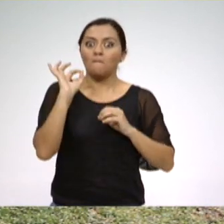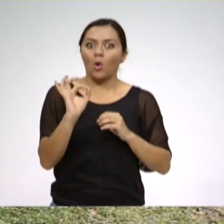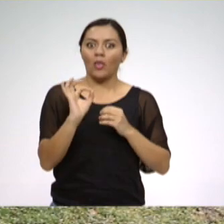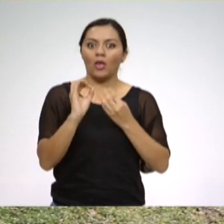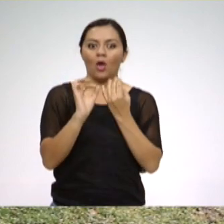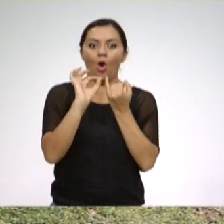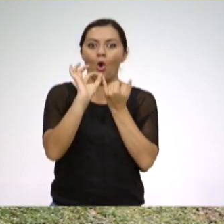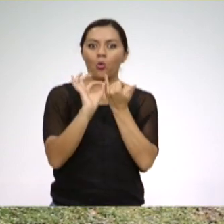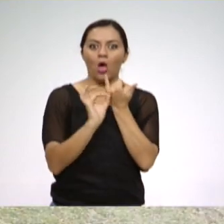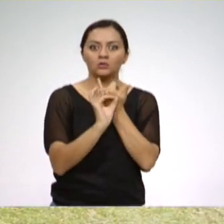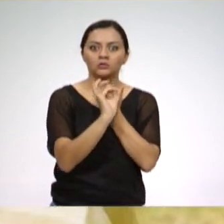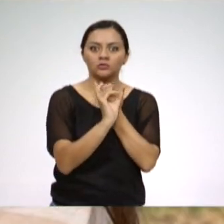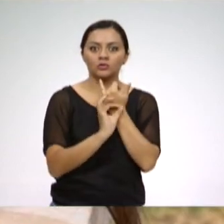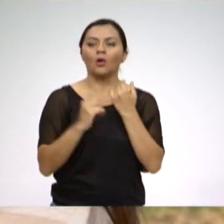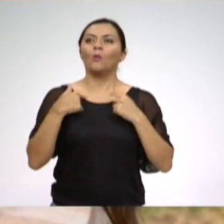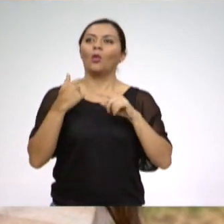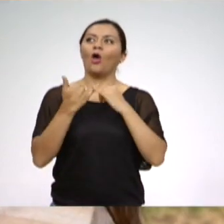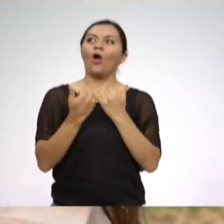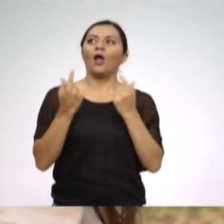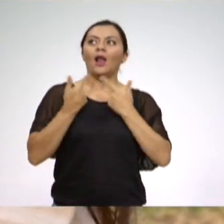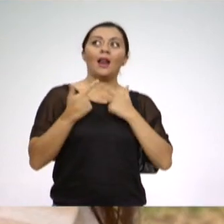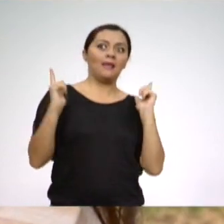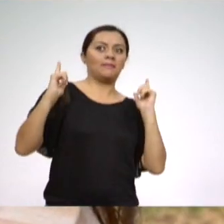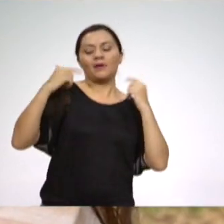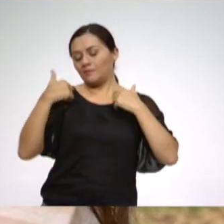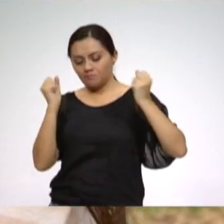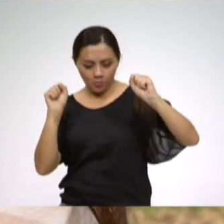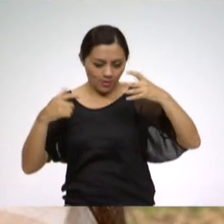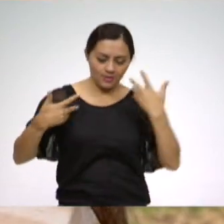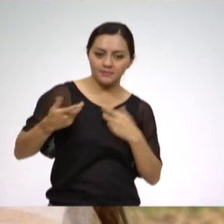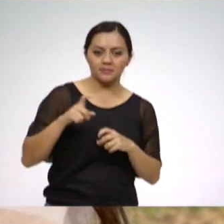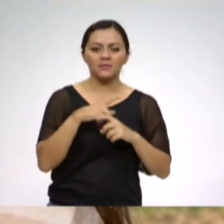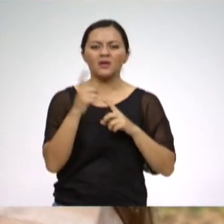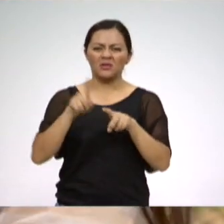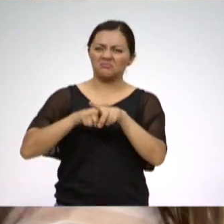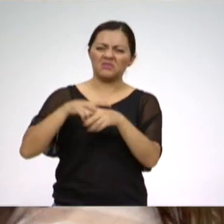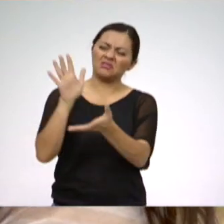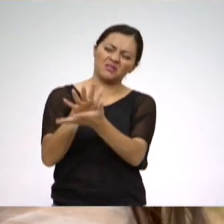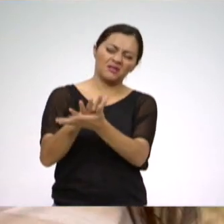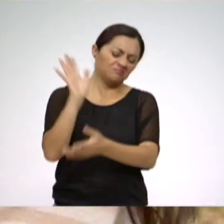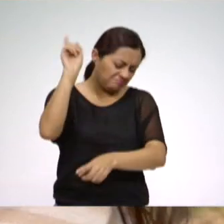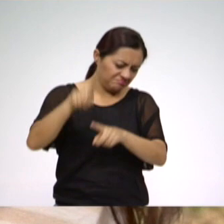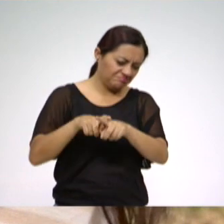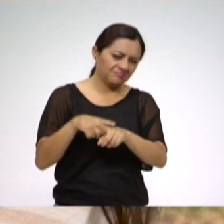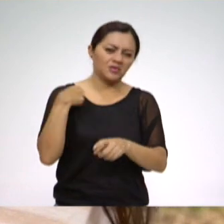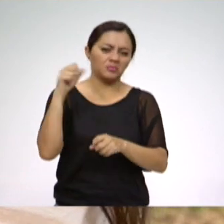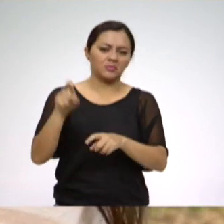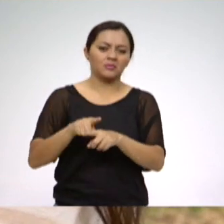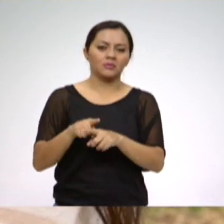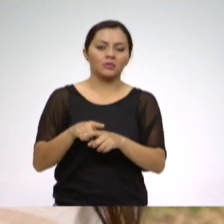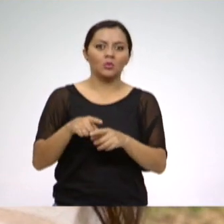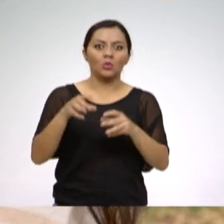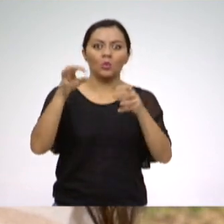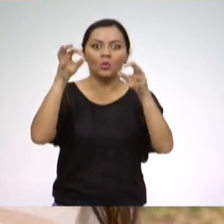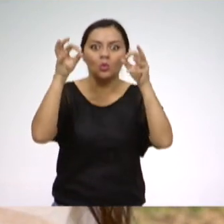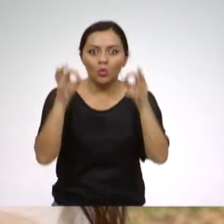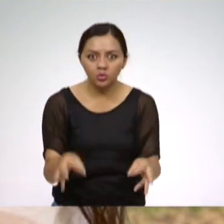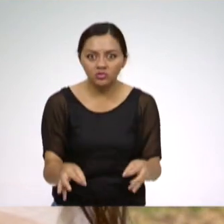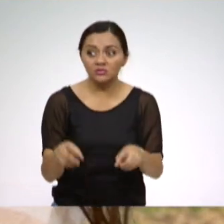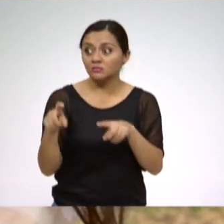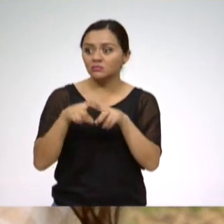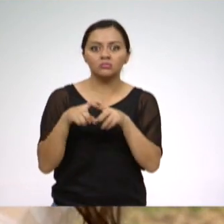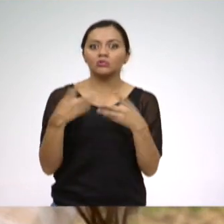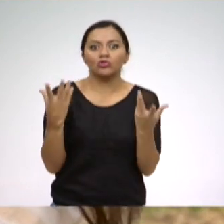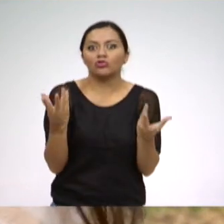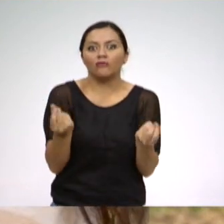o hoy día estamos de fiesta. Entonces, yo decía, no, ¿para qué? Ya con un condón estamos bien. Pero igual al rato, los ratos puede que ni el condón